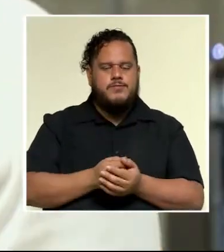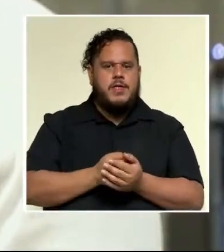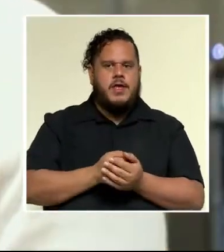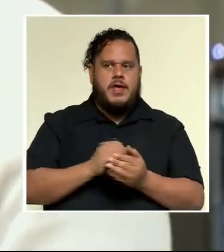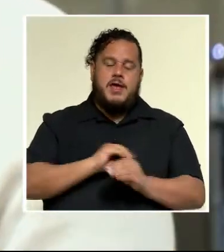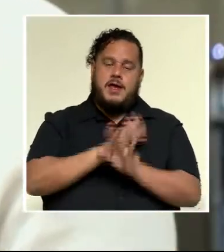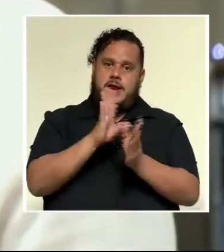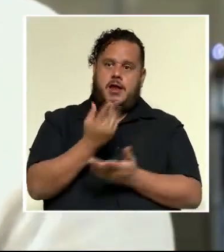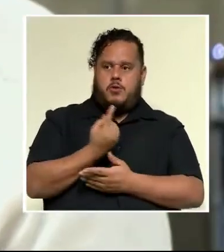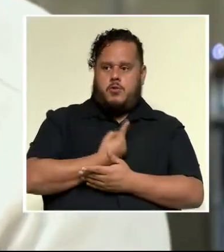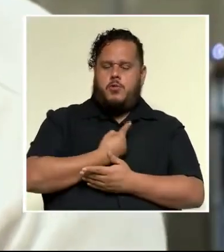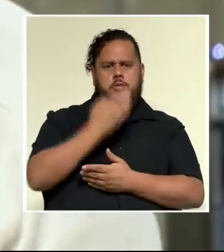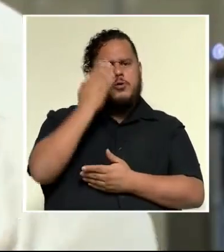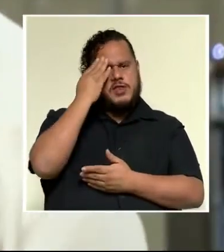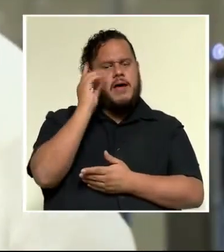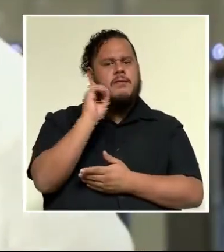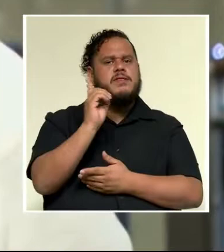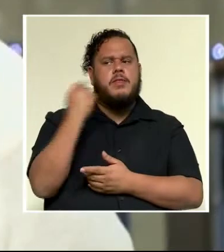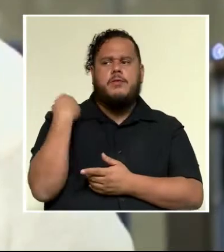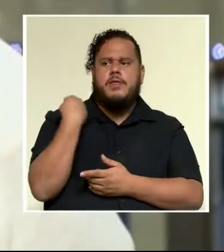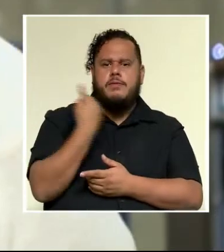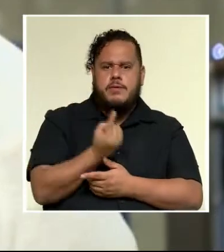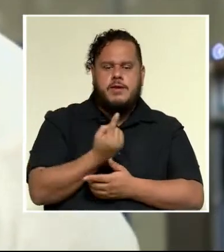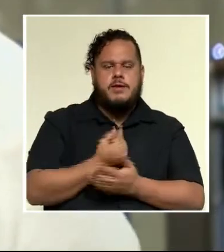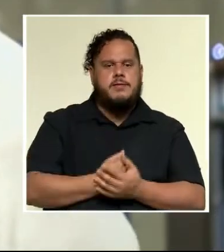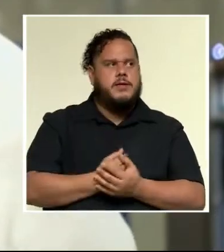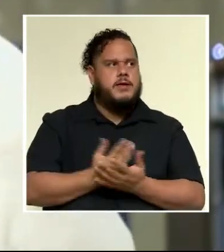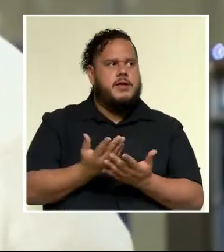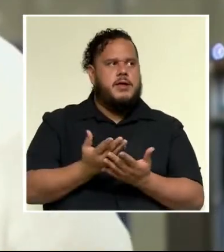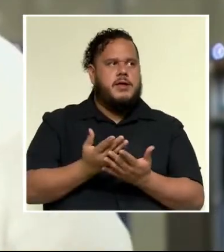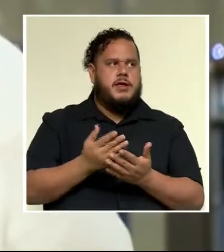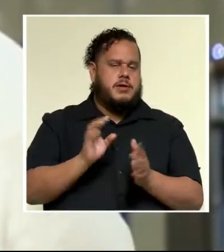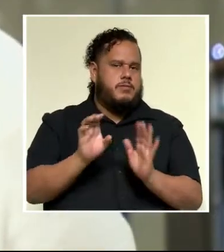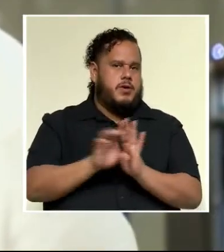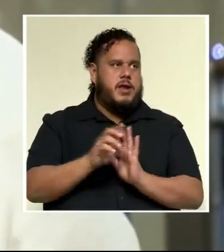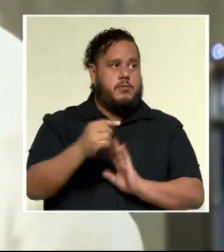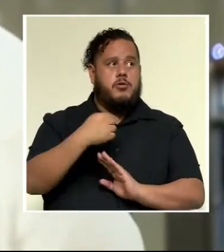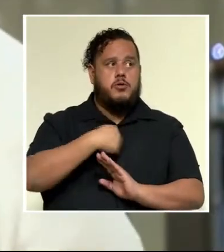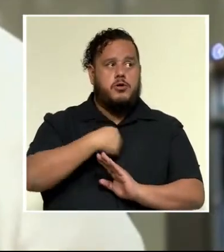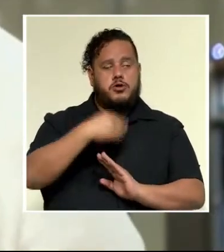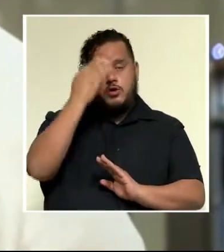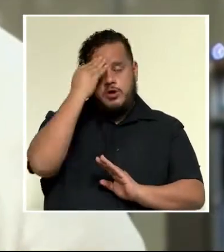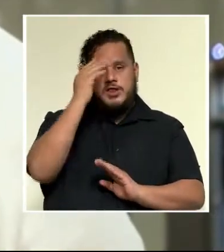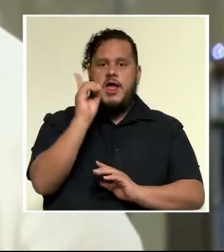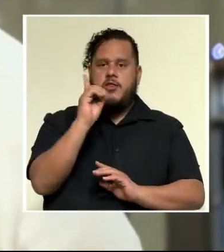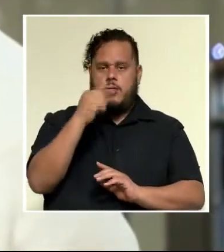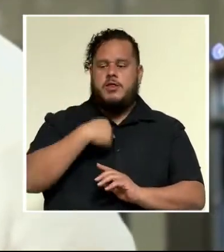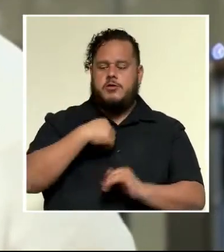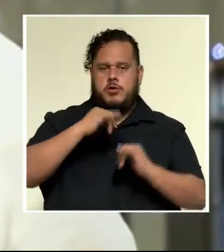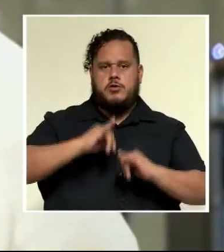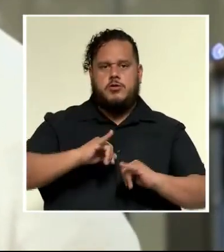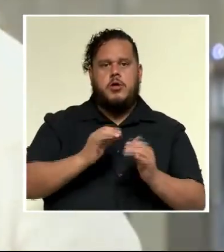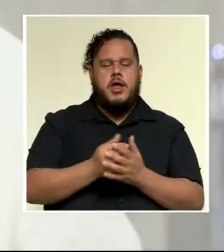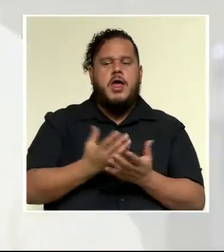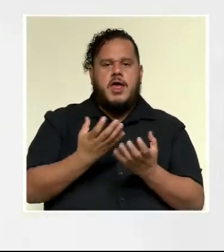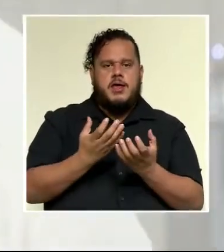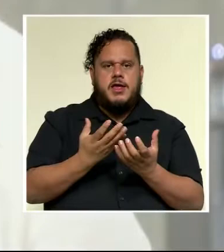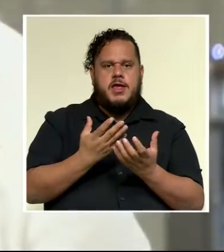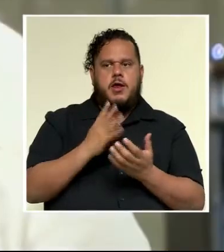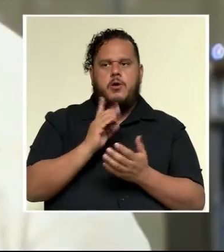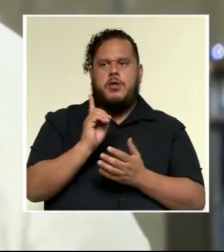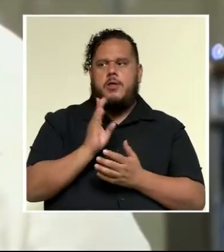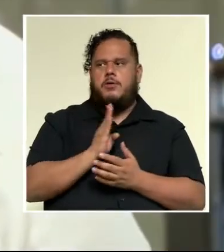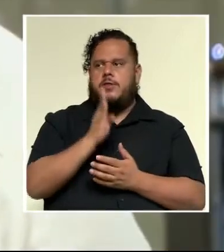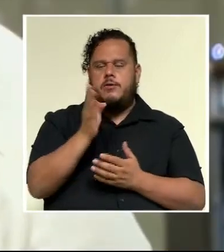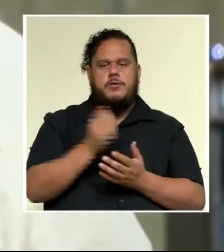uno sabe dónde viene y uno, al menos yo, sé dónde estoy y lo que quiero y para dónde voy. Uno es animal